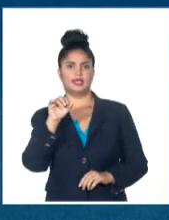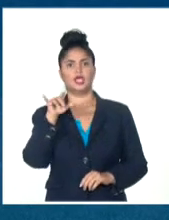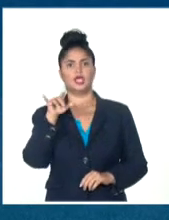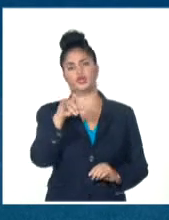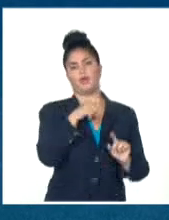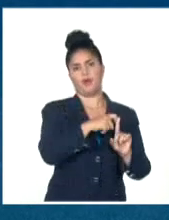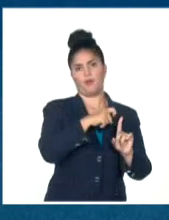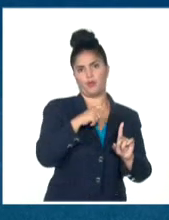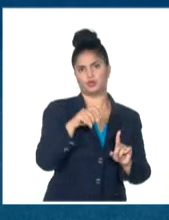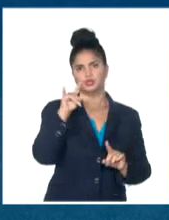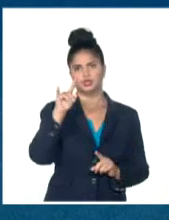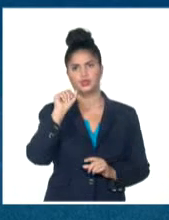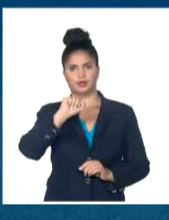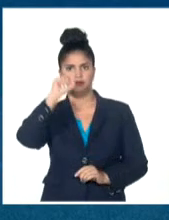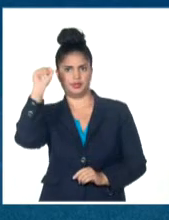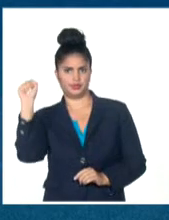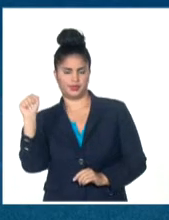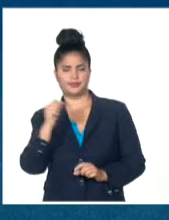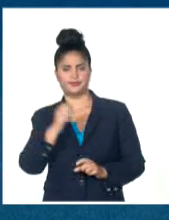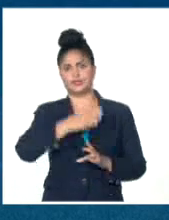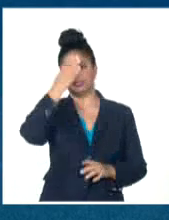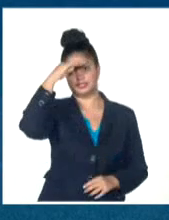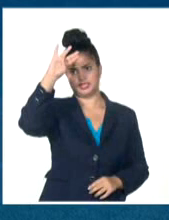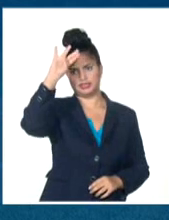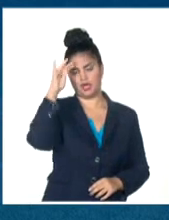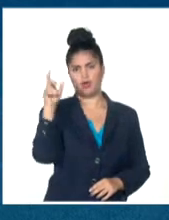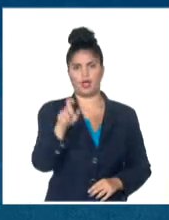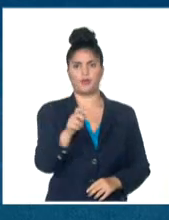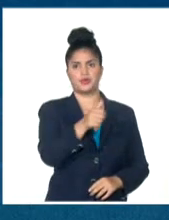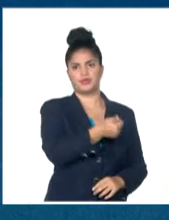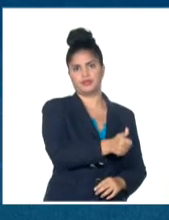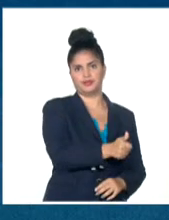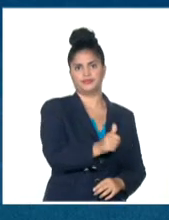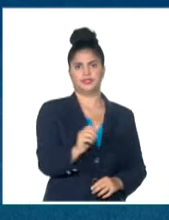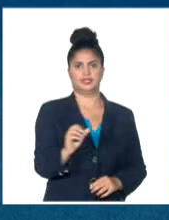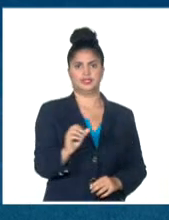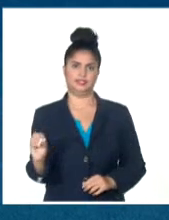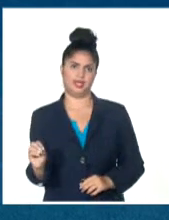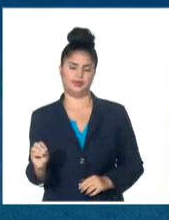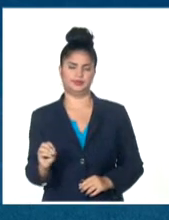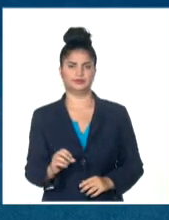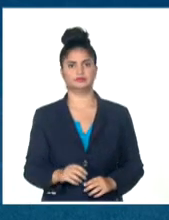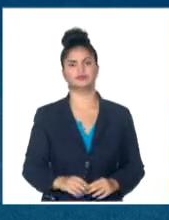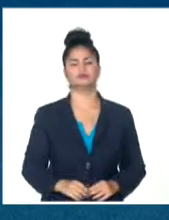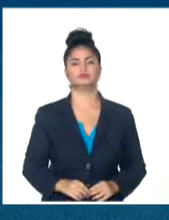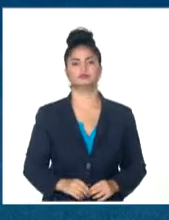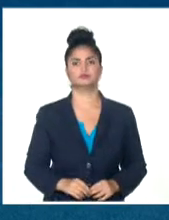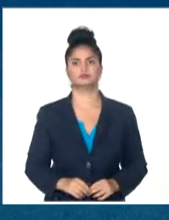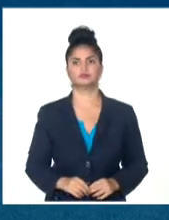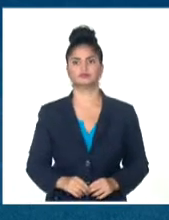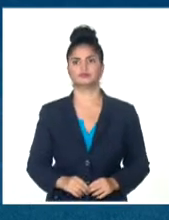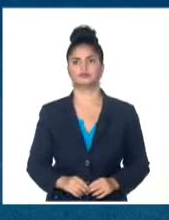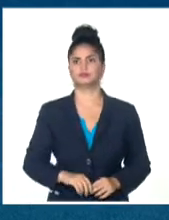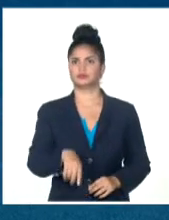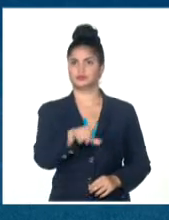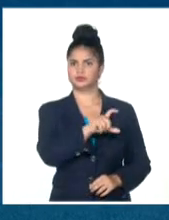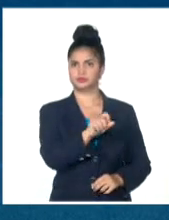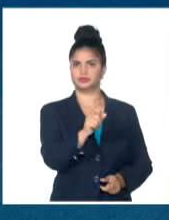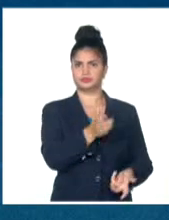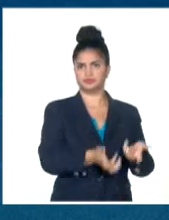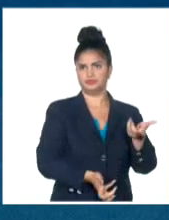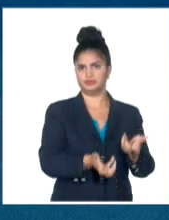líder. Santiago puso fuera de combate a Camagüey 10-0. Daciel Sevilla ligó de 5-3 con 3 impulsadas. Cienfuegos venció a la